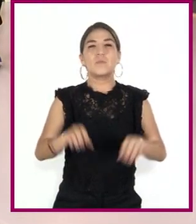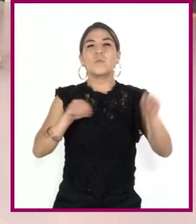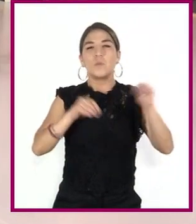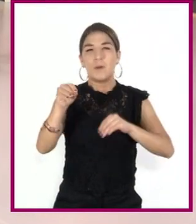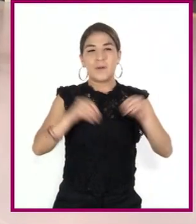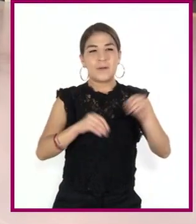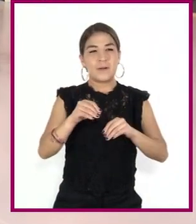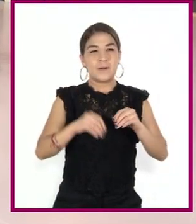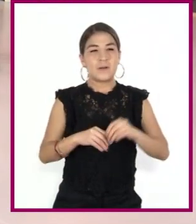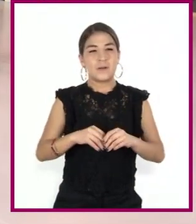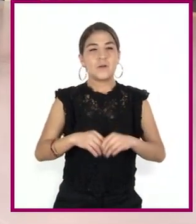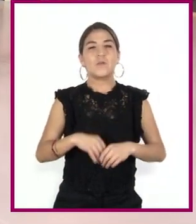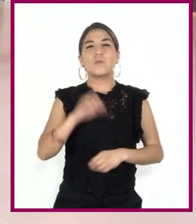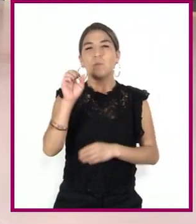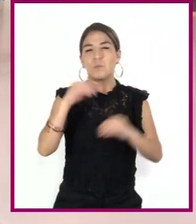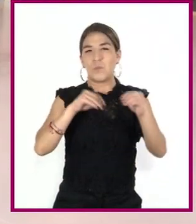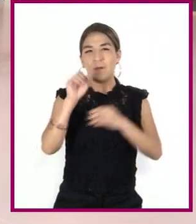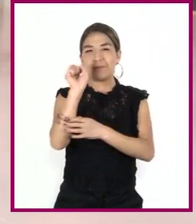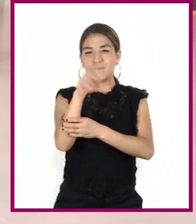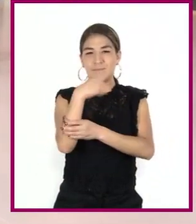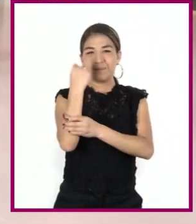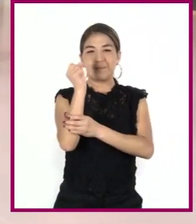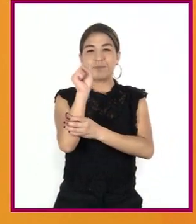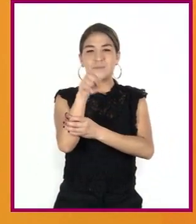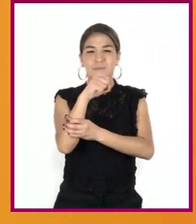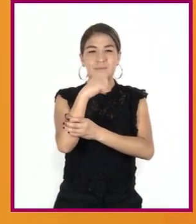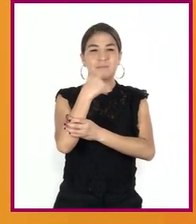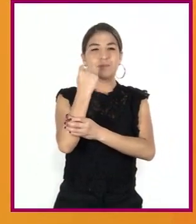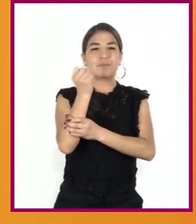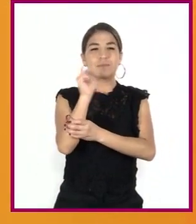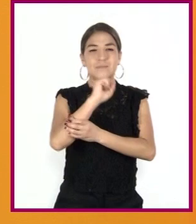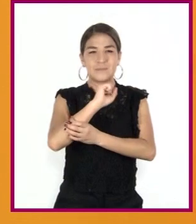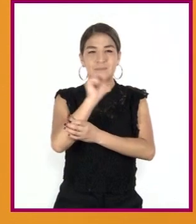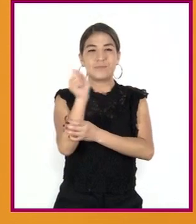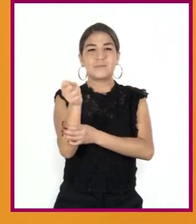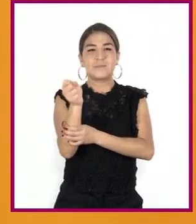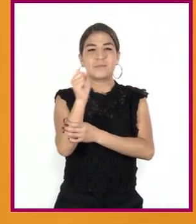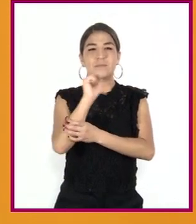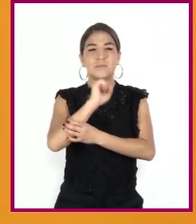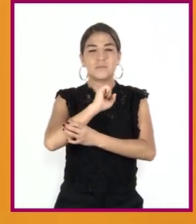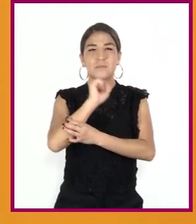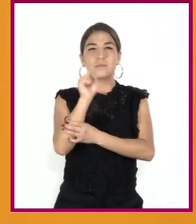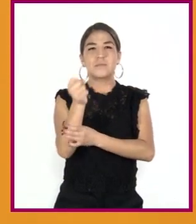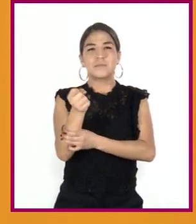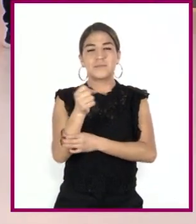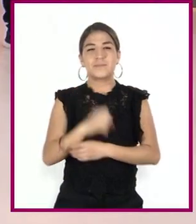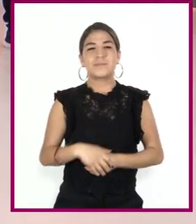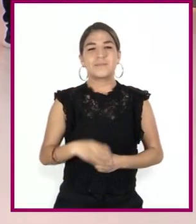articulares de manera general y comenzamos moviendo cabeza a los lados. Vamos, y